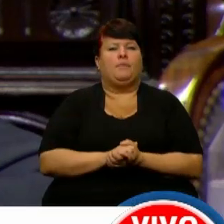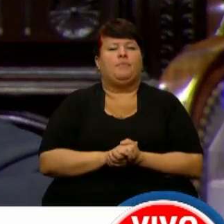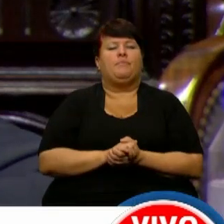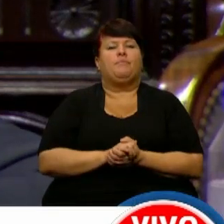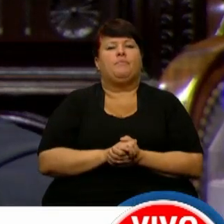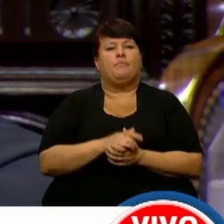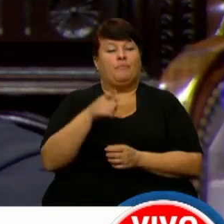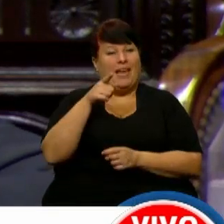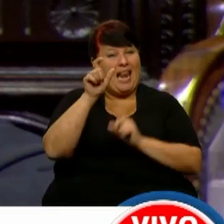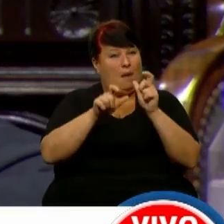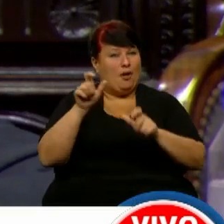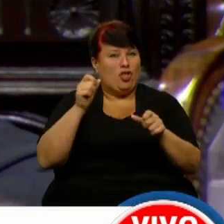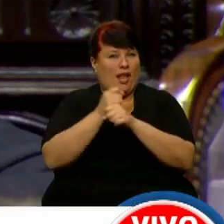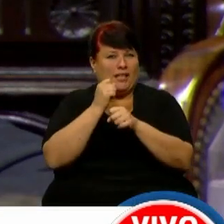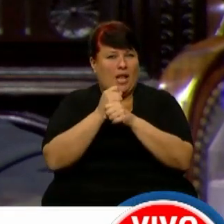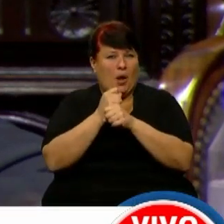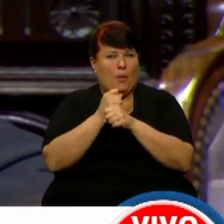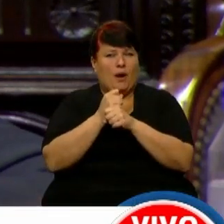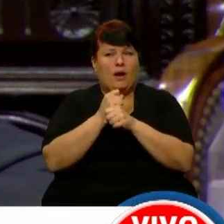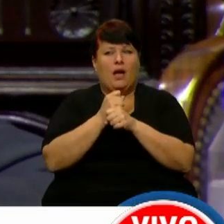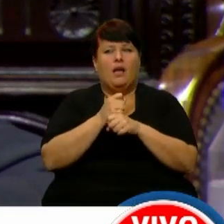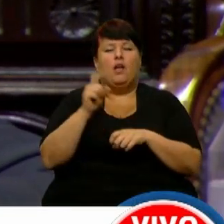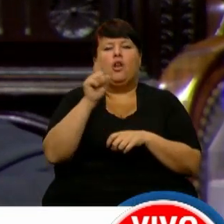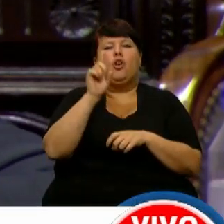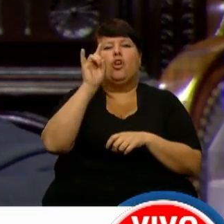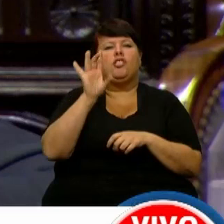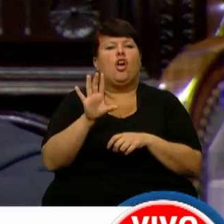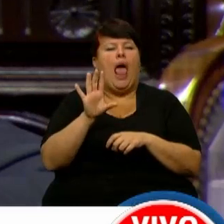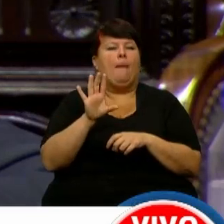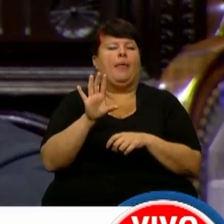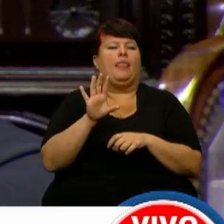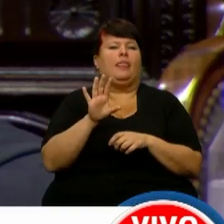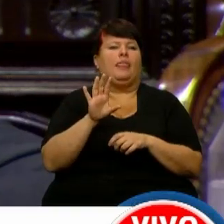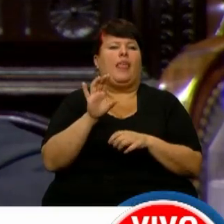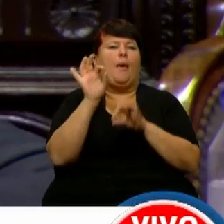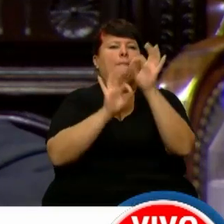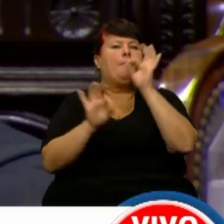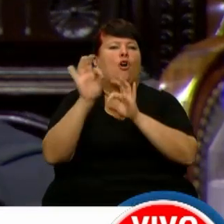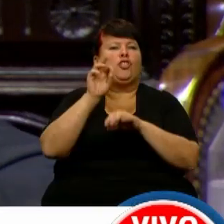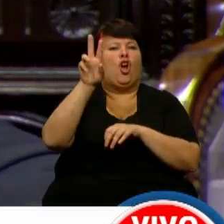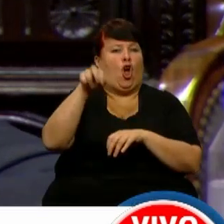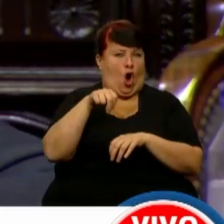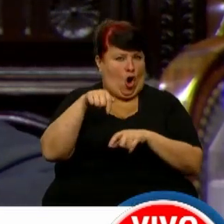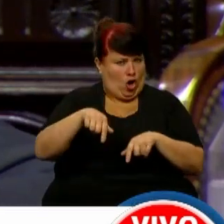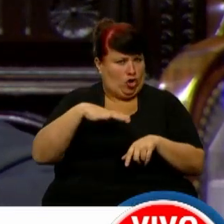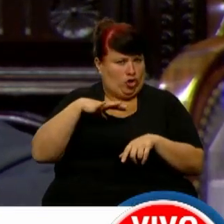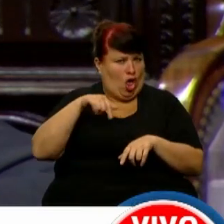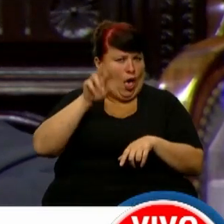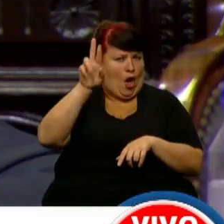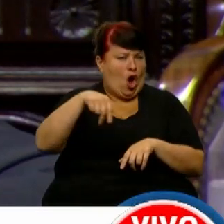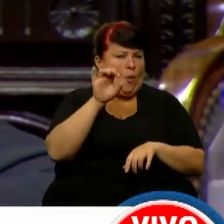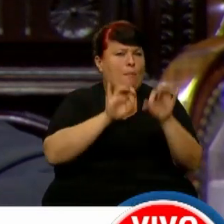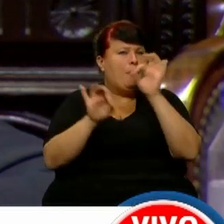estos trabajadores no solo recibían un porcentaje, que lo reciben en la